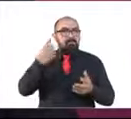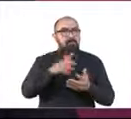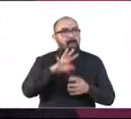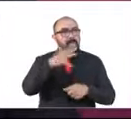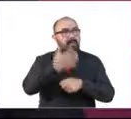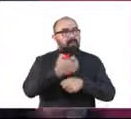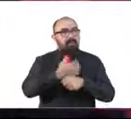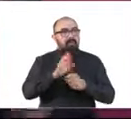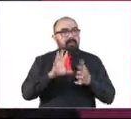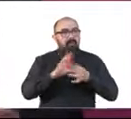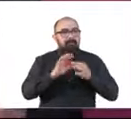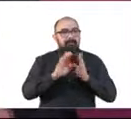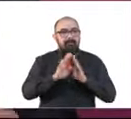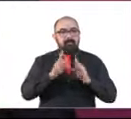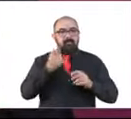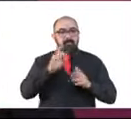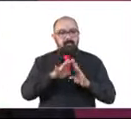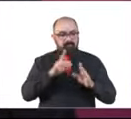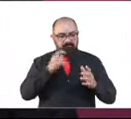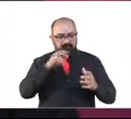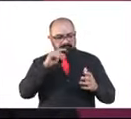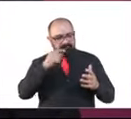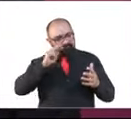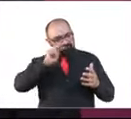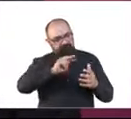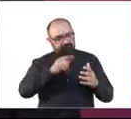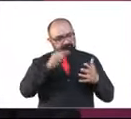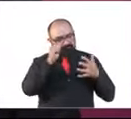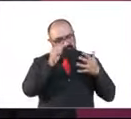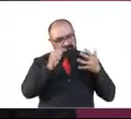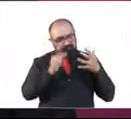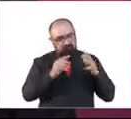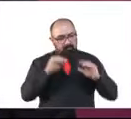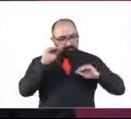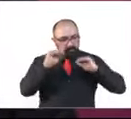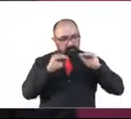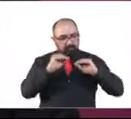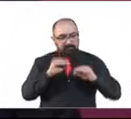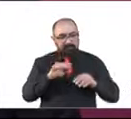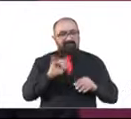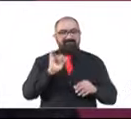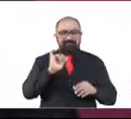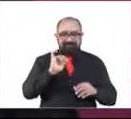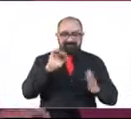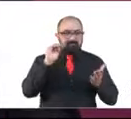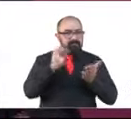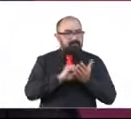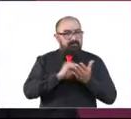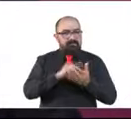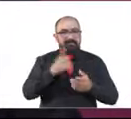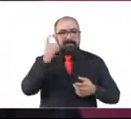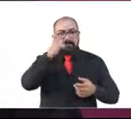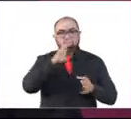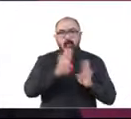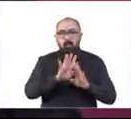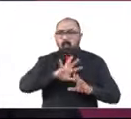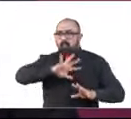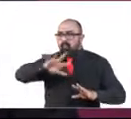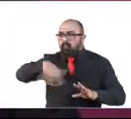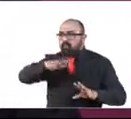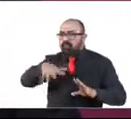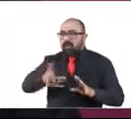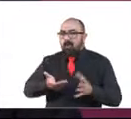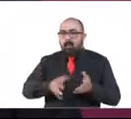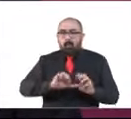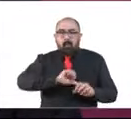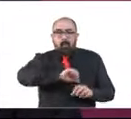uno suma todas las medidas que hemos planteado, pues es difícil incluso a veces encontrar nuevas, ¿no? Es